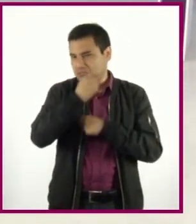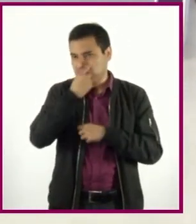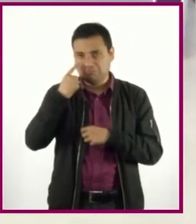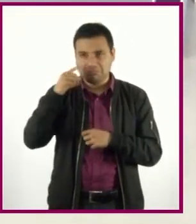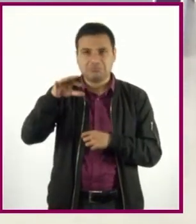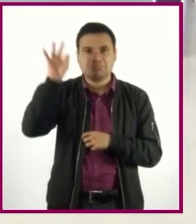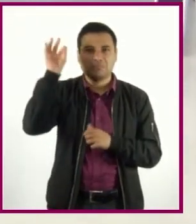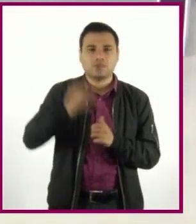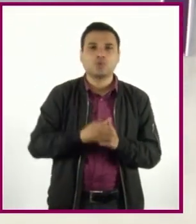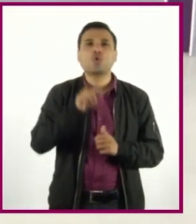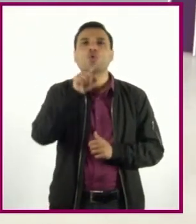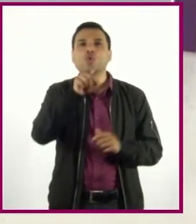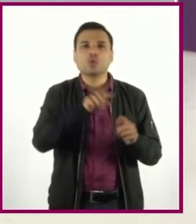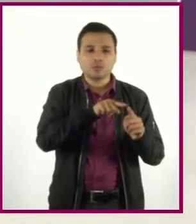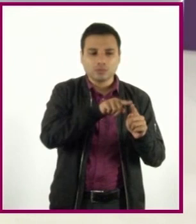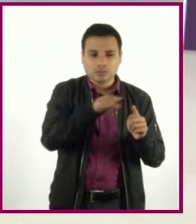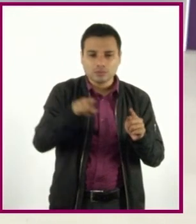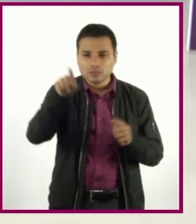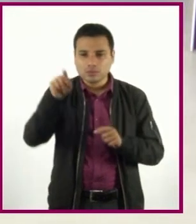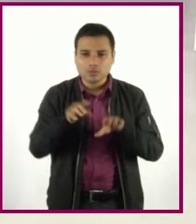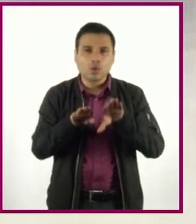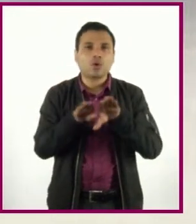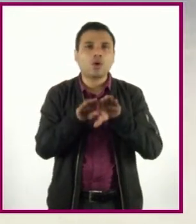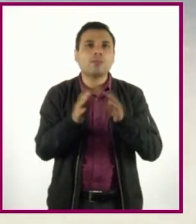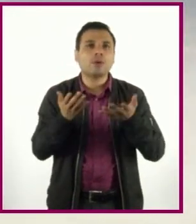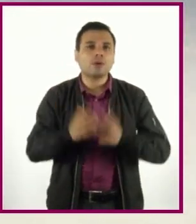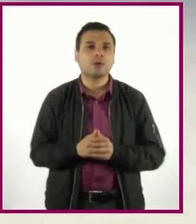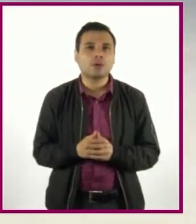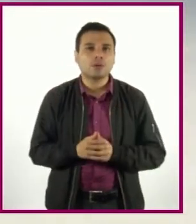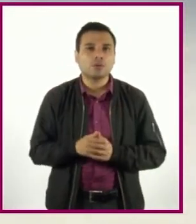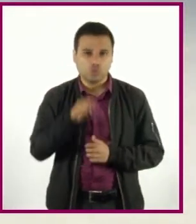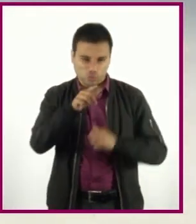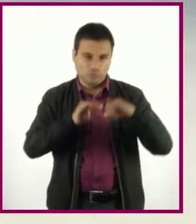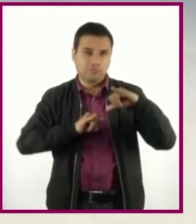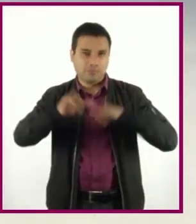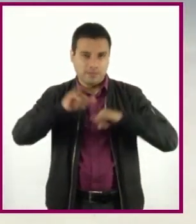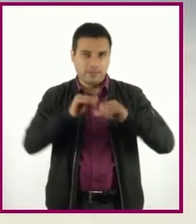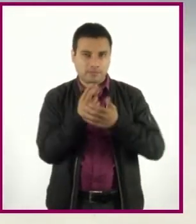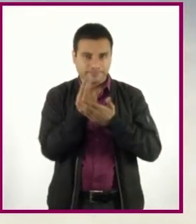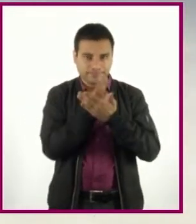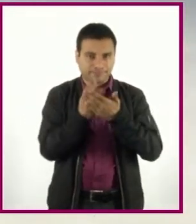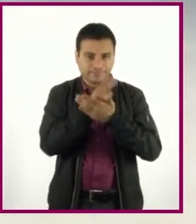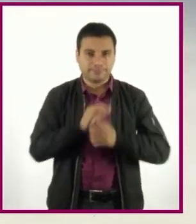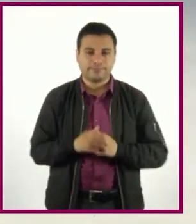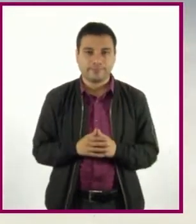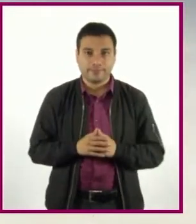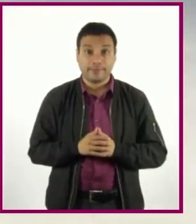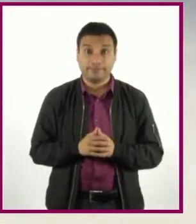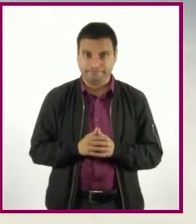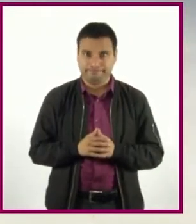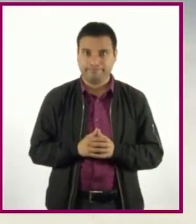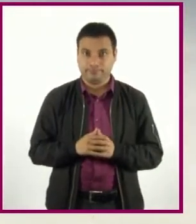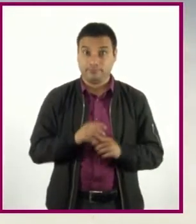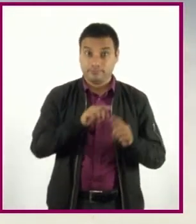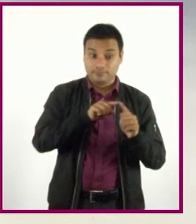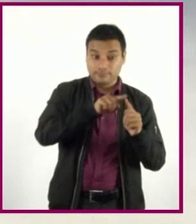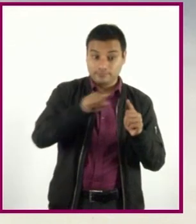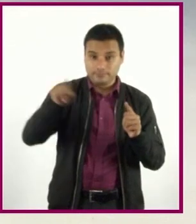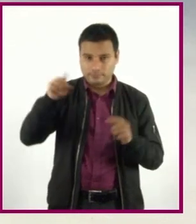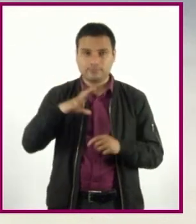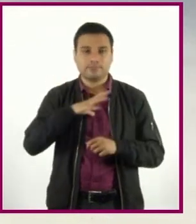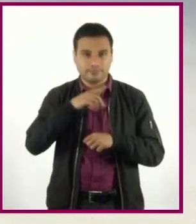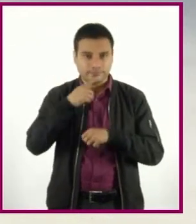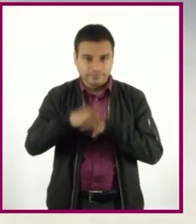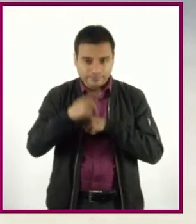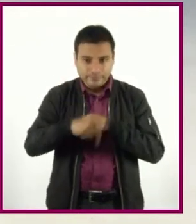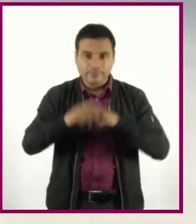Además, como escucharon a lo largo de la sesión, las rutas principales tienen diferentes peligros: patrullas